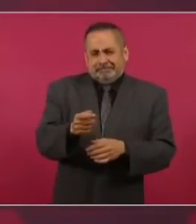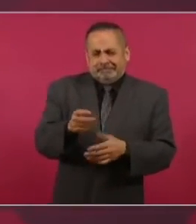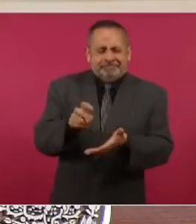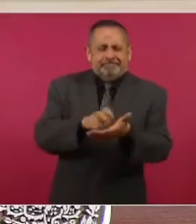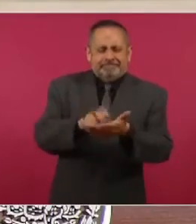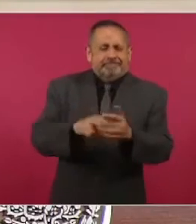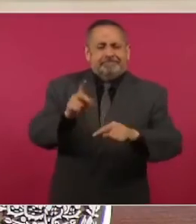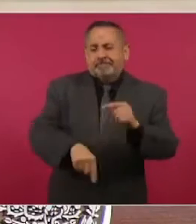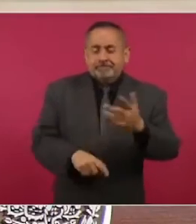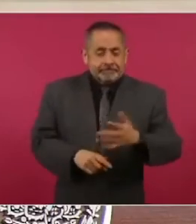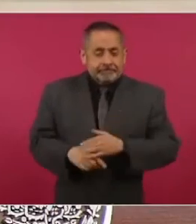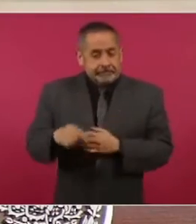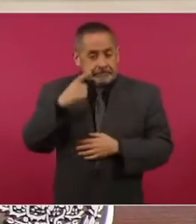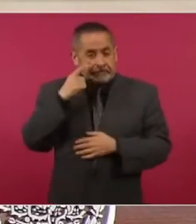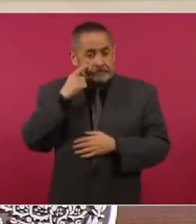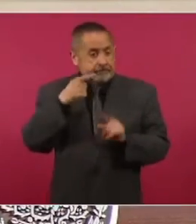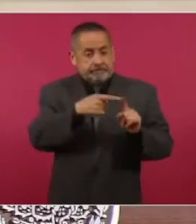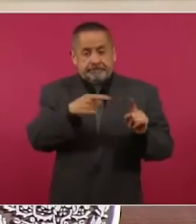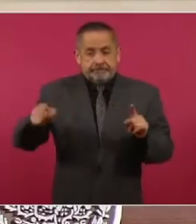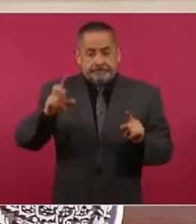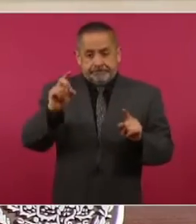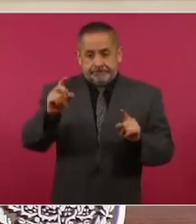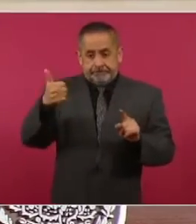Bueno, porque en 36 años